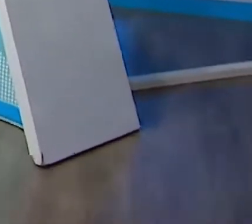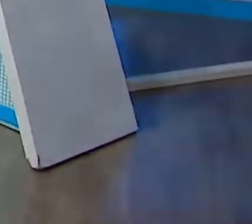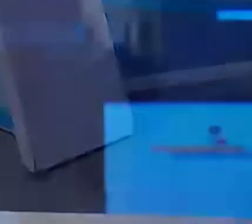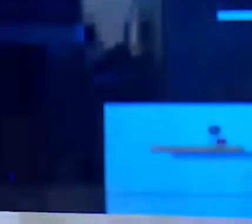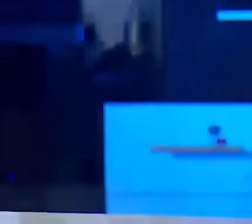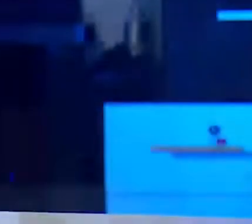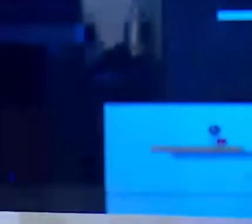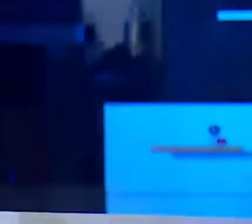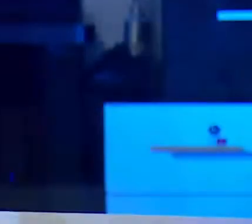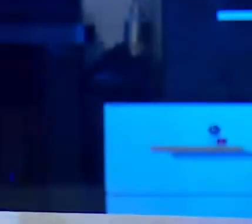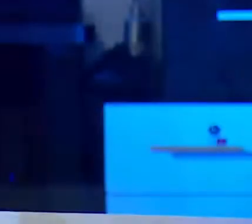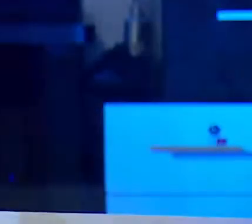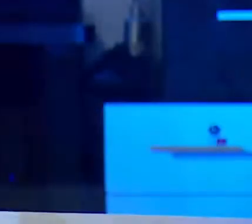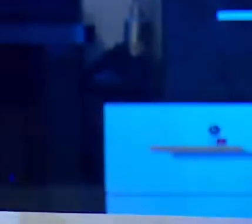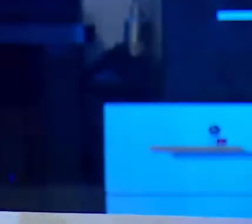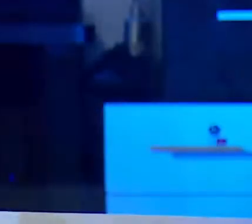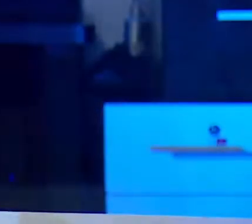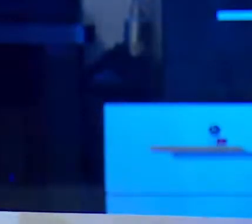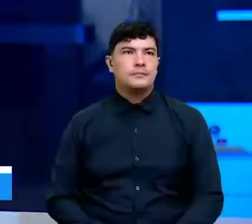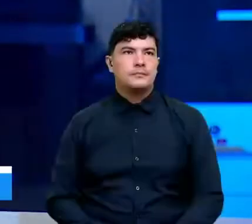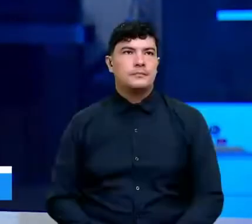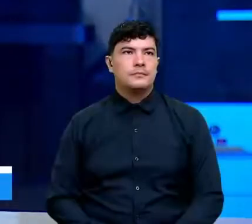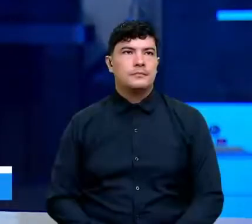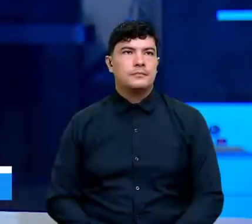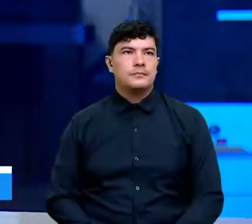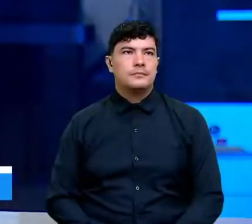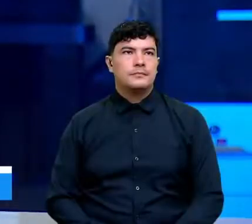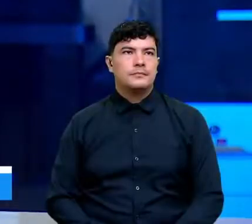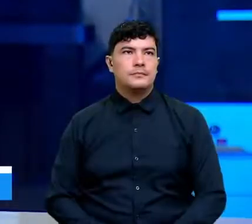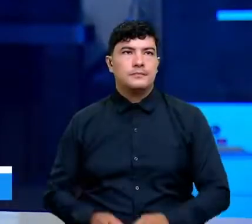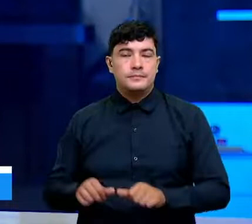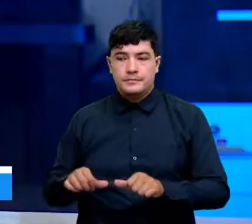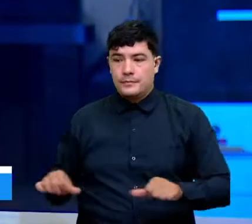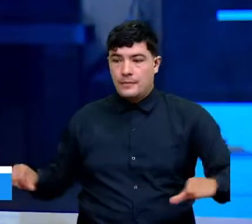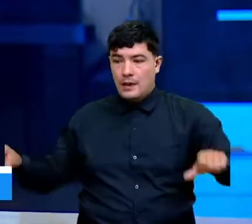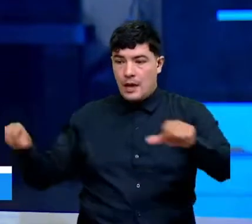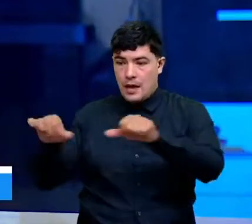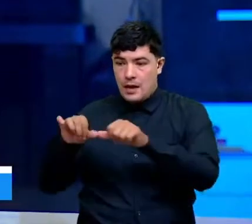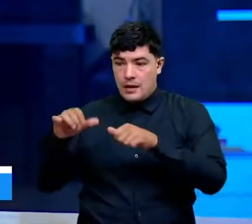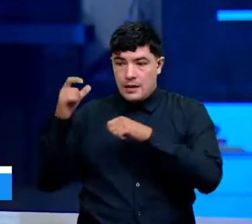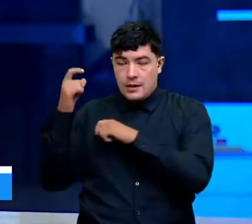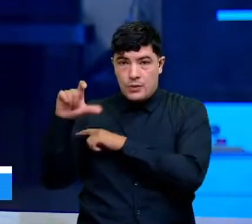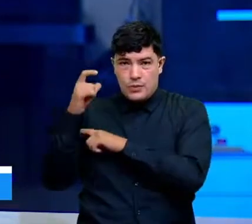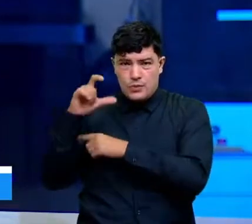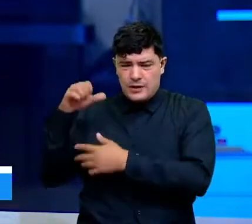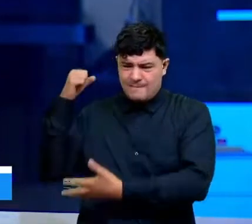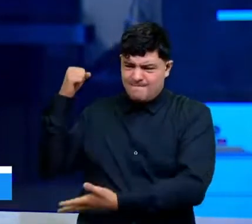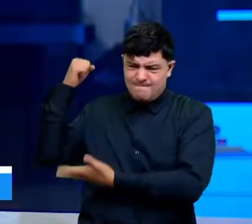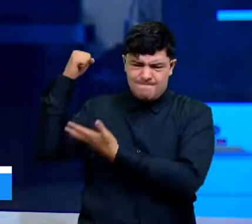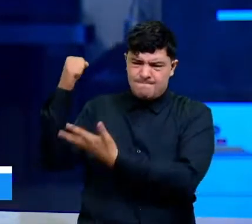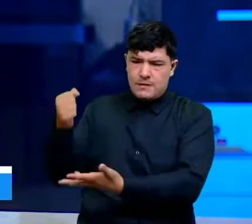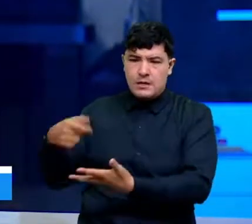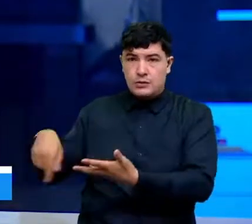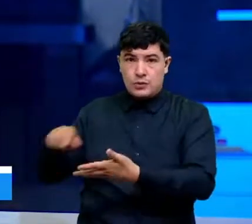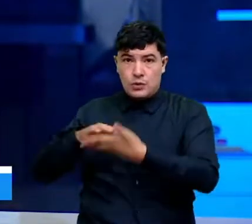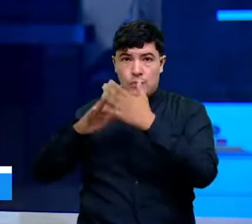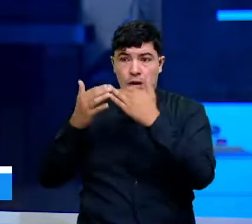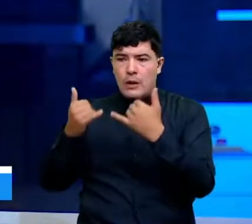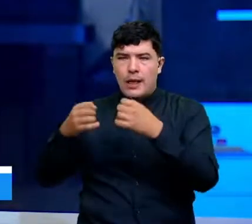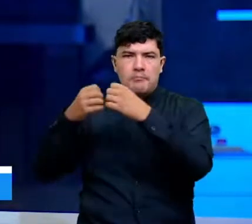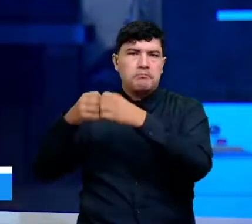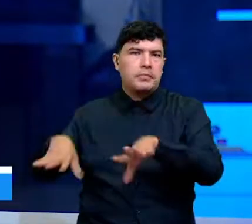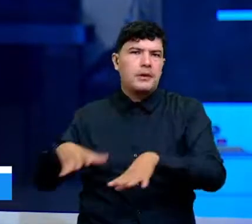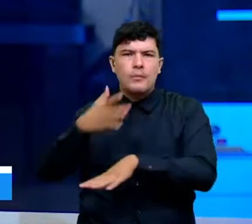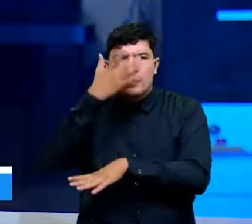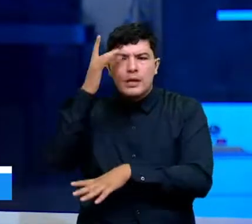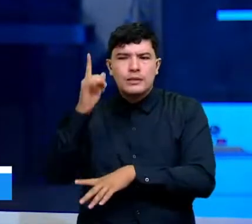En un sector de Cúcuta, la millonaria inversión hecha por la anterior administración, según lo indican los residentes de este sector, se ha ido al piso por cuenta